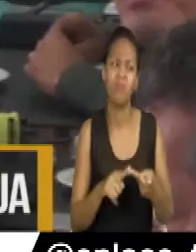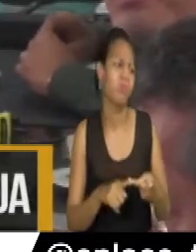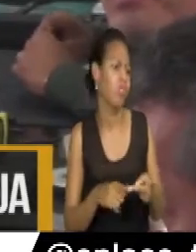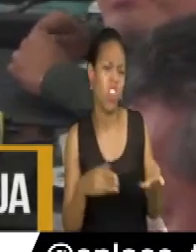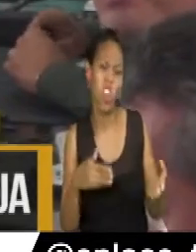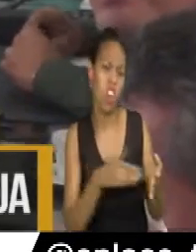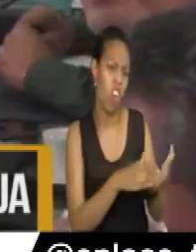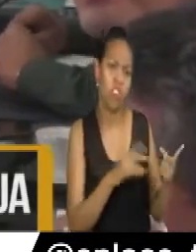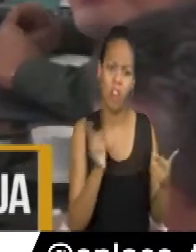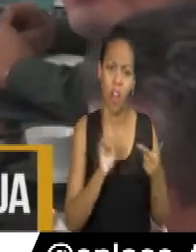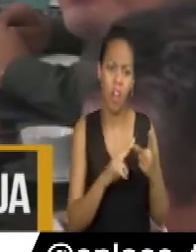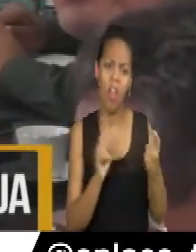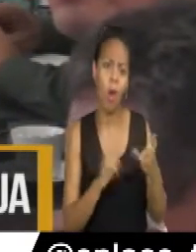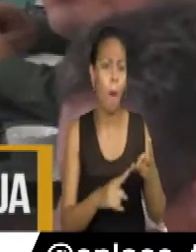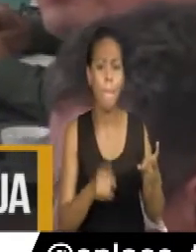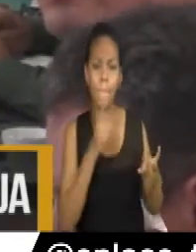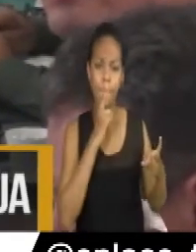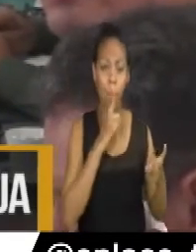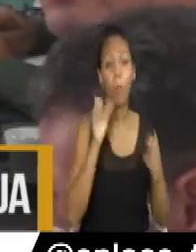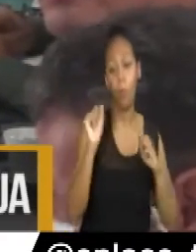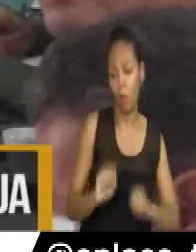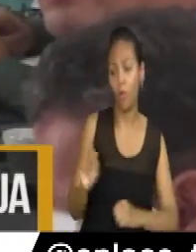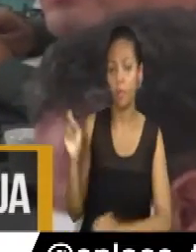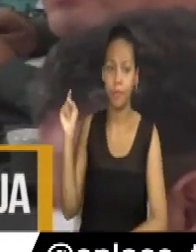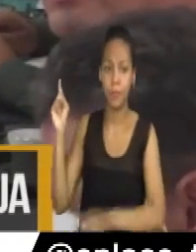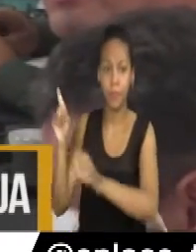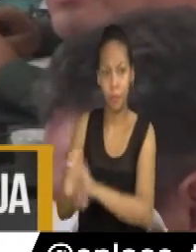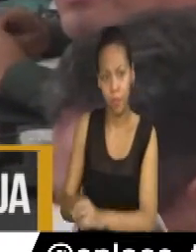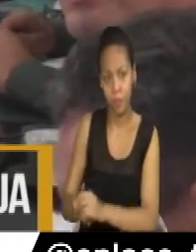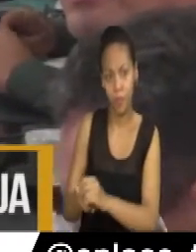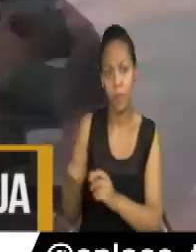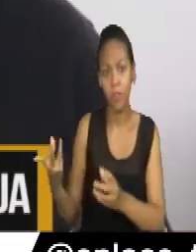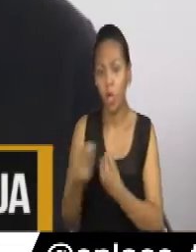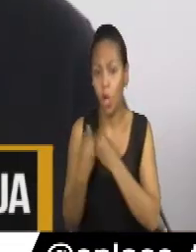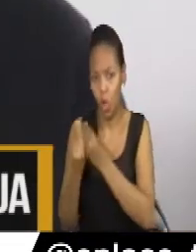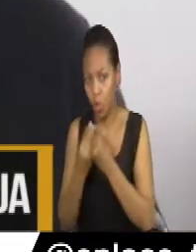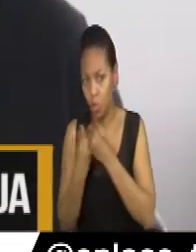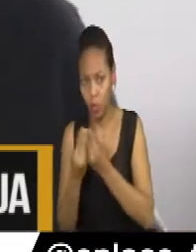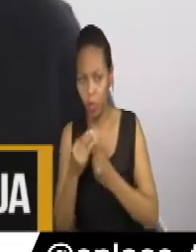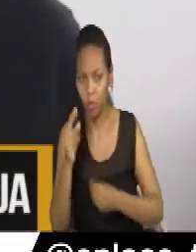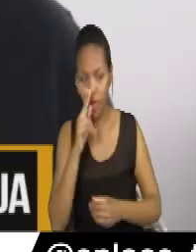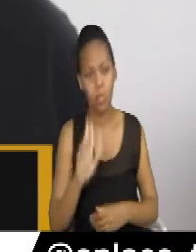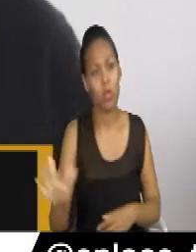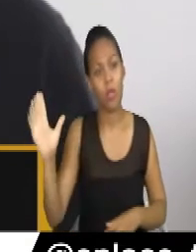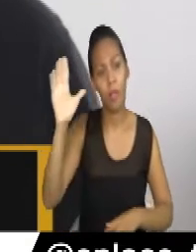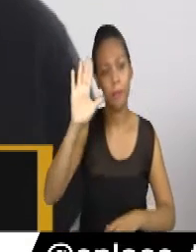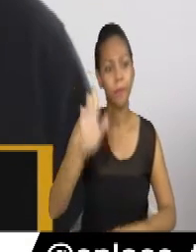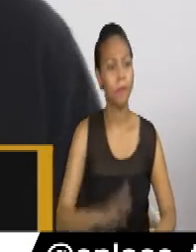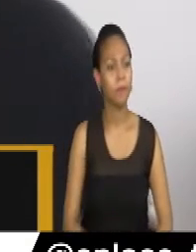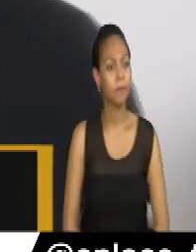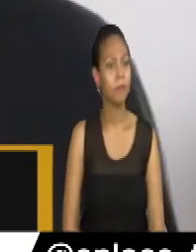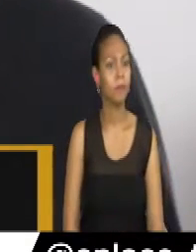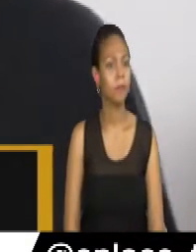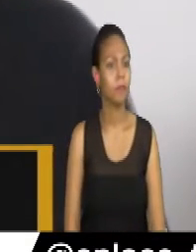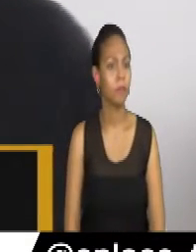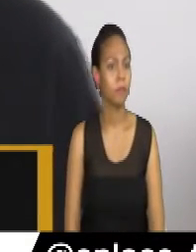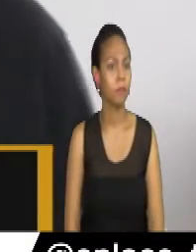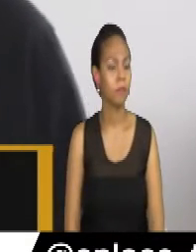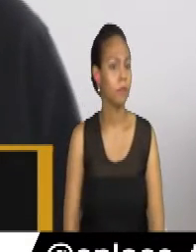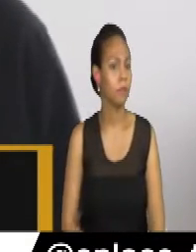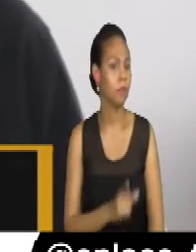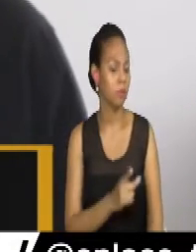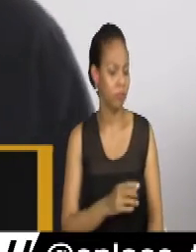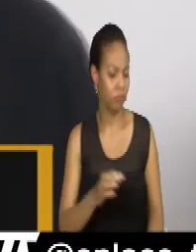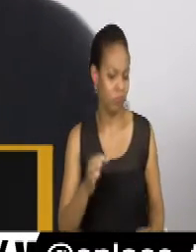su intención ante el Consejo Nacional Electoral. Nuestro papel no es nada diferente a la objetividad, a